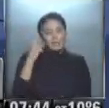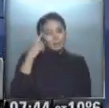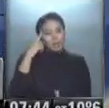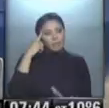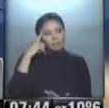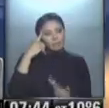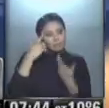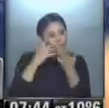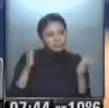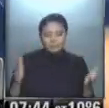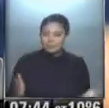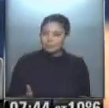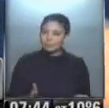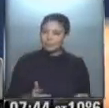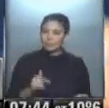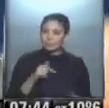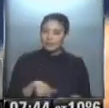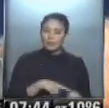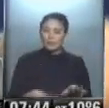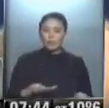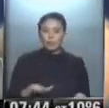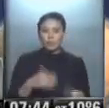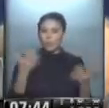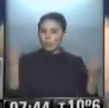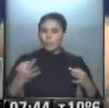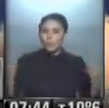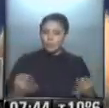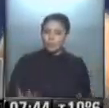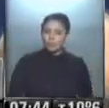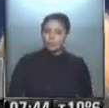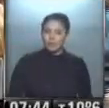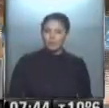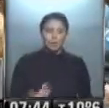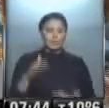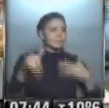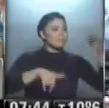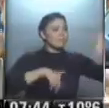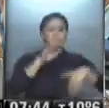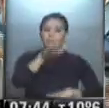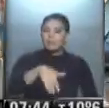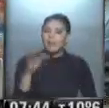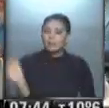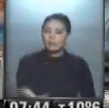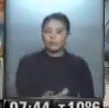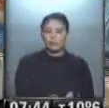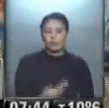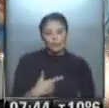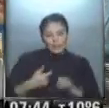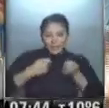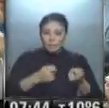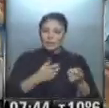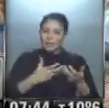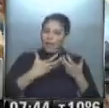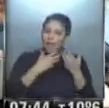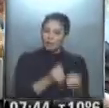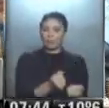reflexión en un momento oportuna de convocar a la ciudadanía a respaldar, a